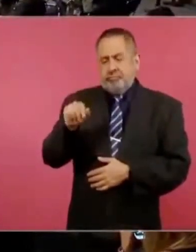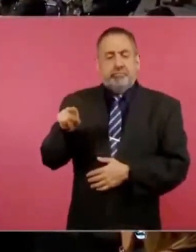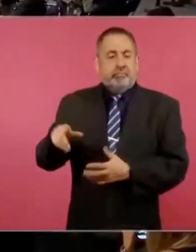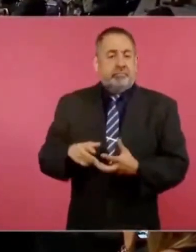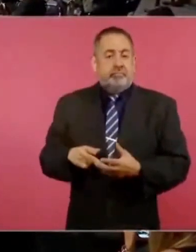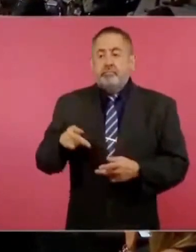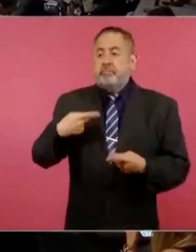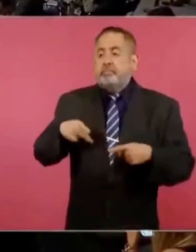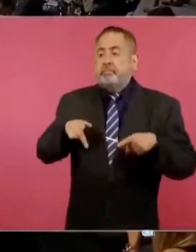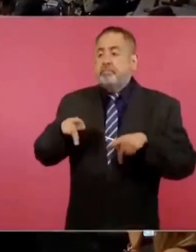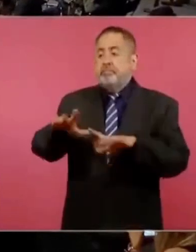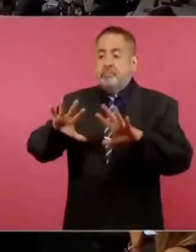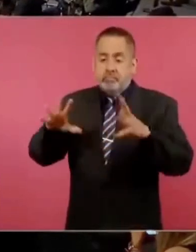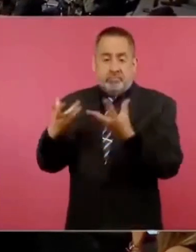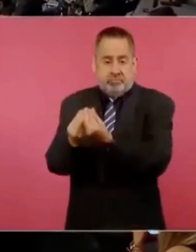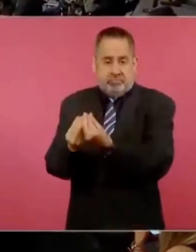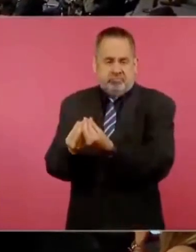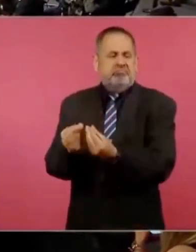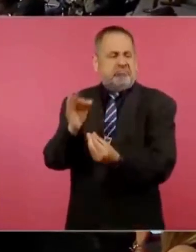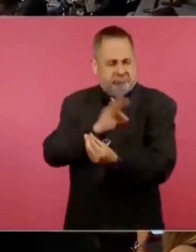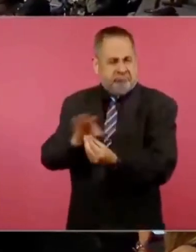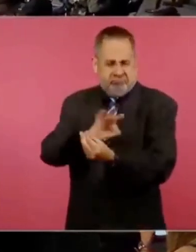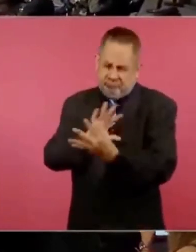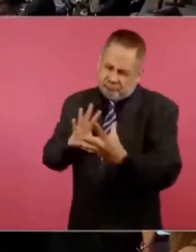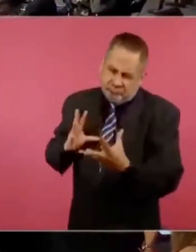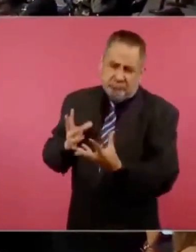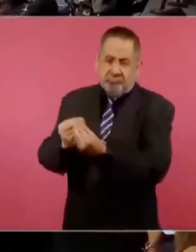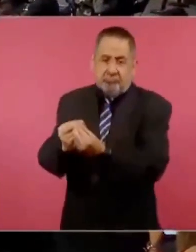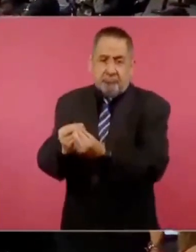pueblo todo, sin el pueblo nada.